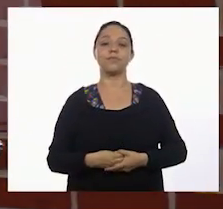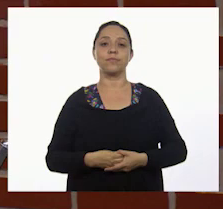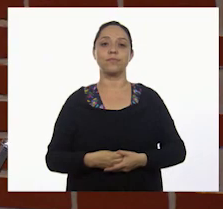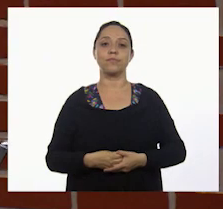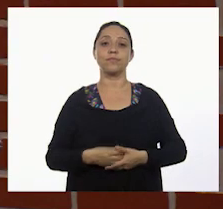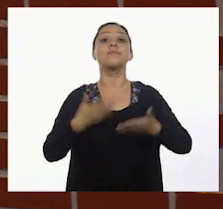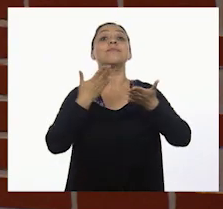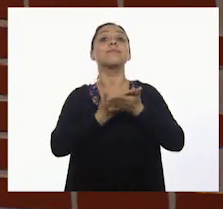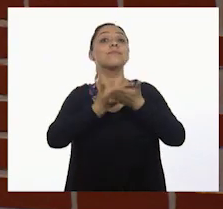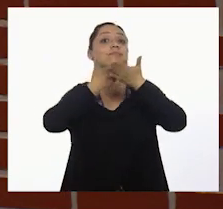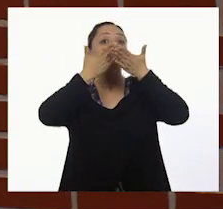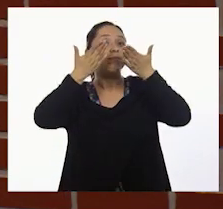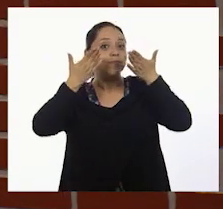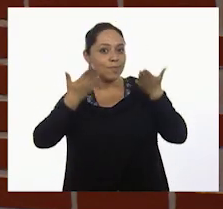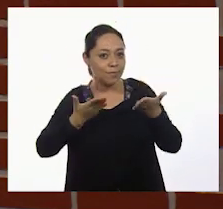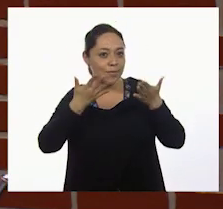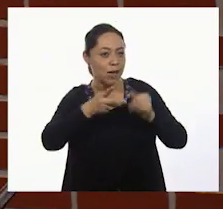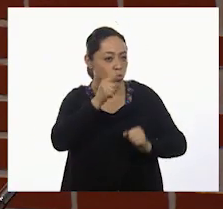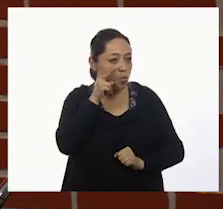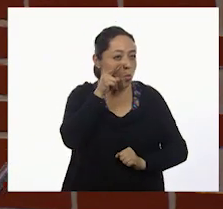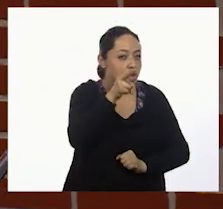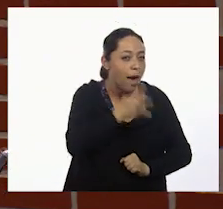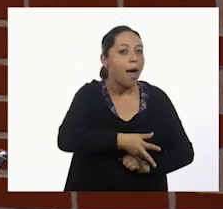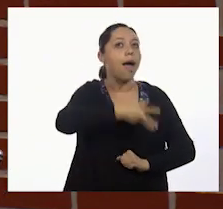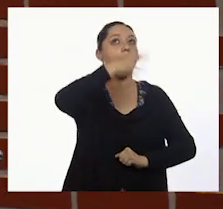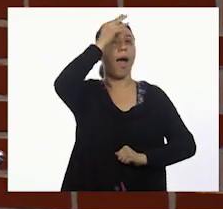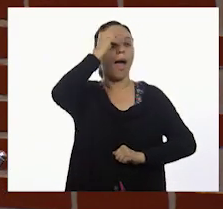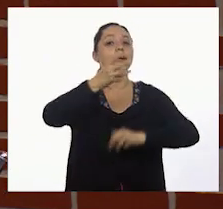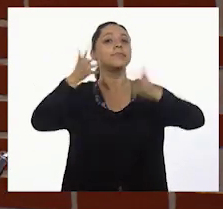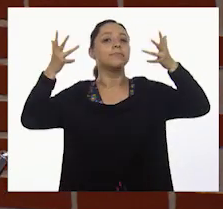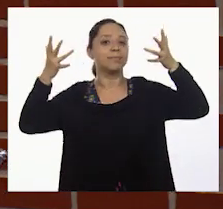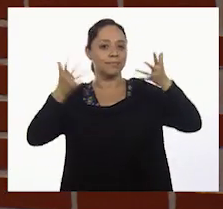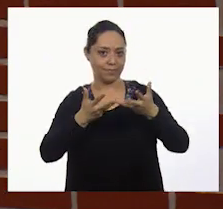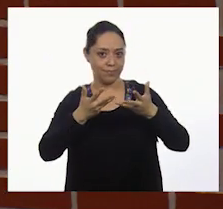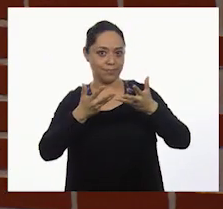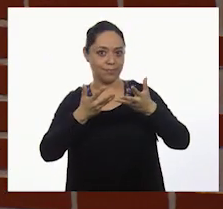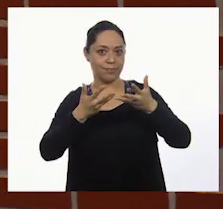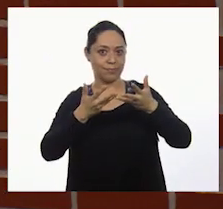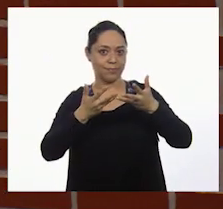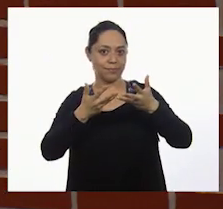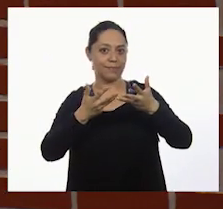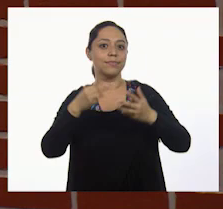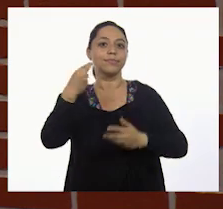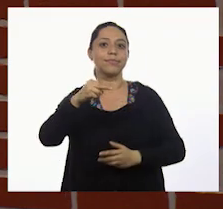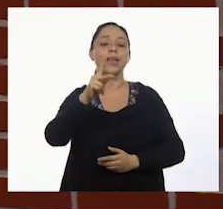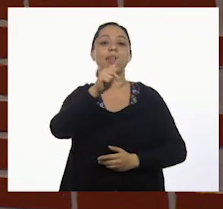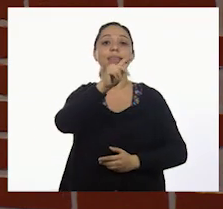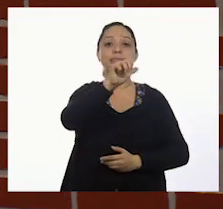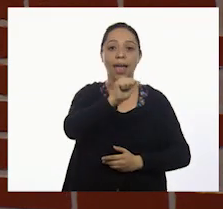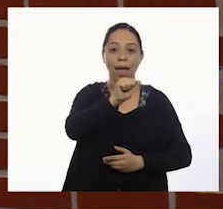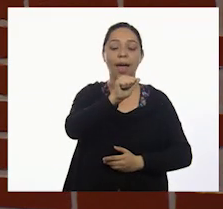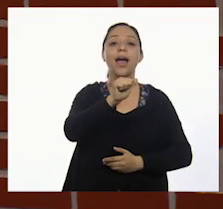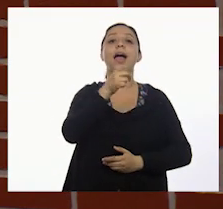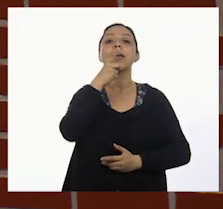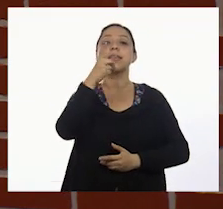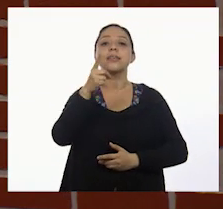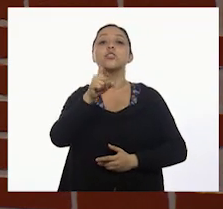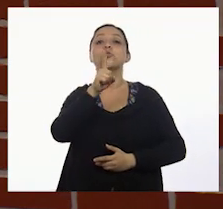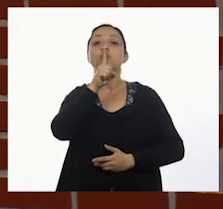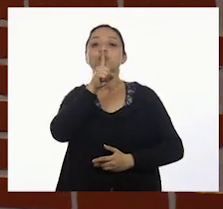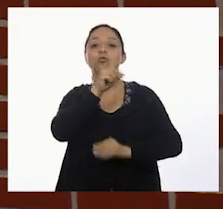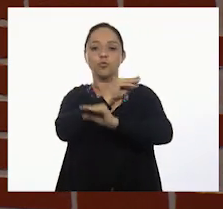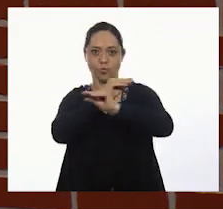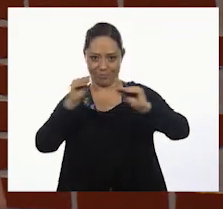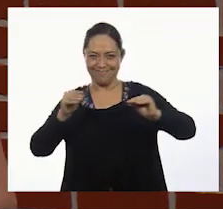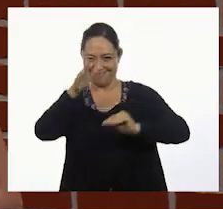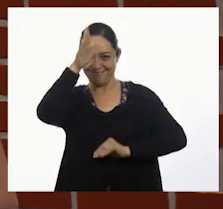Es momento de ejercitar lo que acabamos de aprender. A las notas les decimos ta y a los silencios les vamos a decir